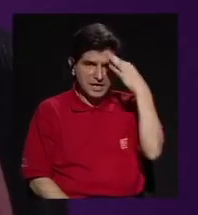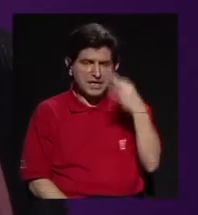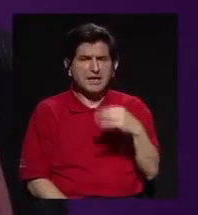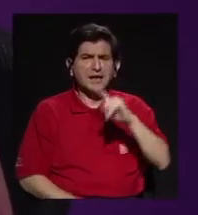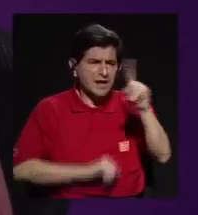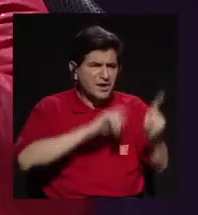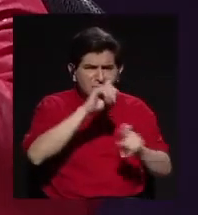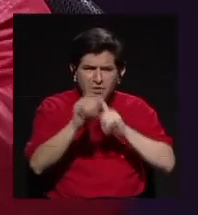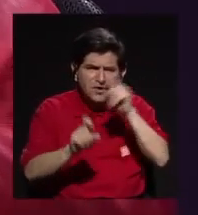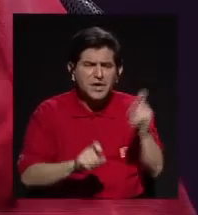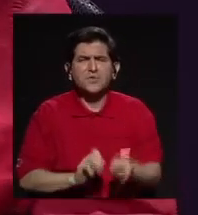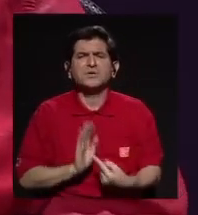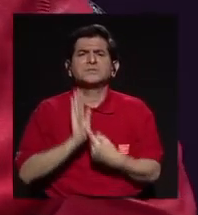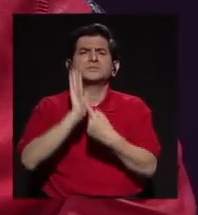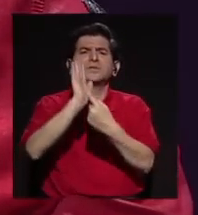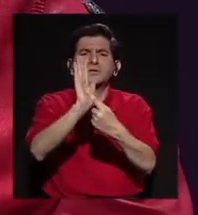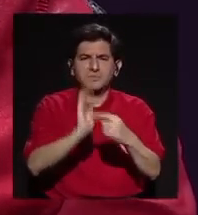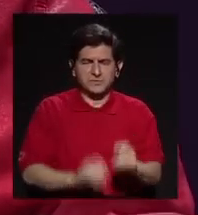las encuestas